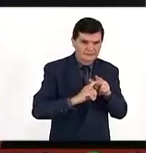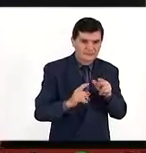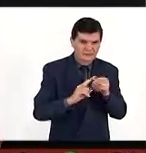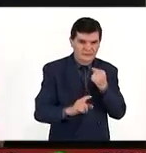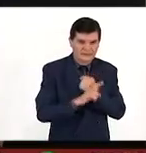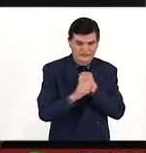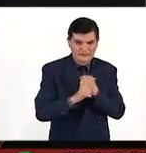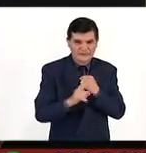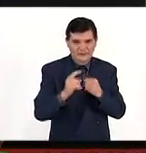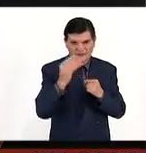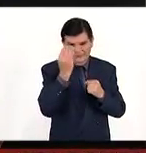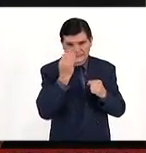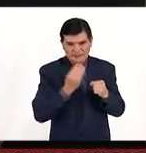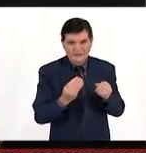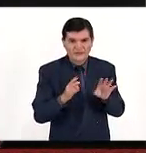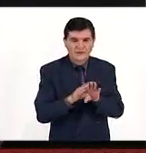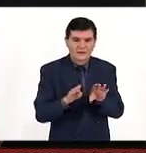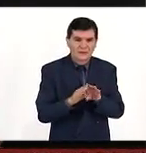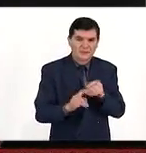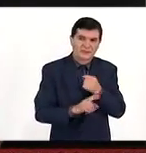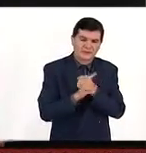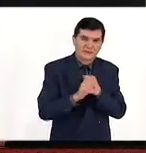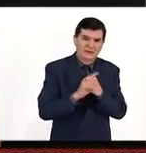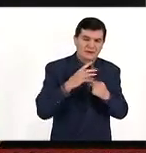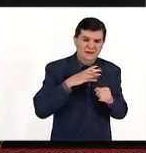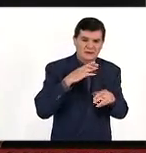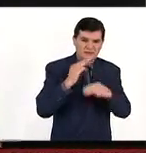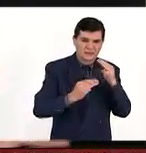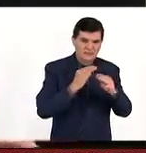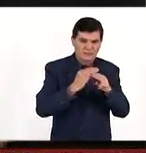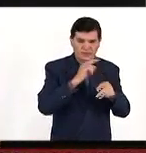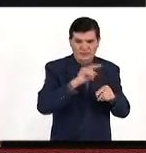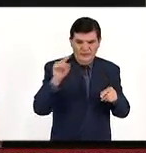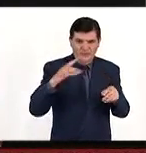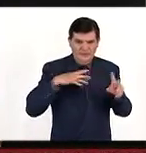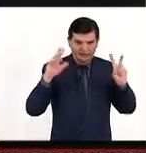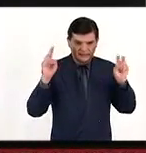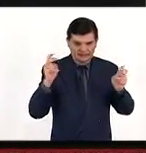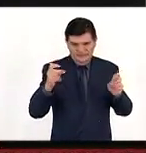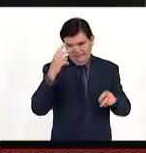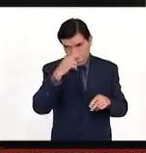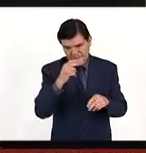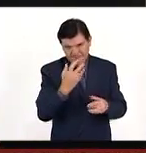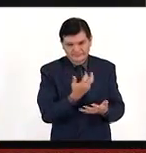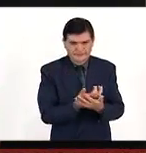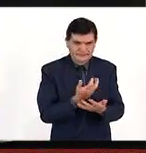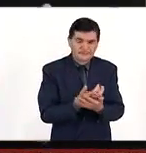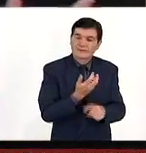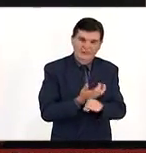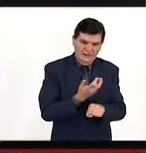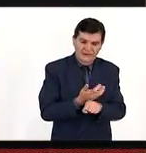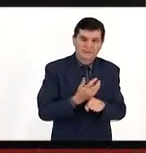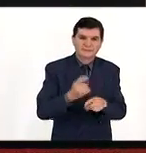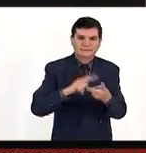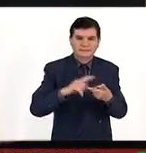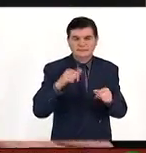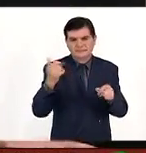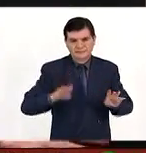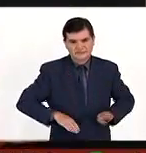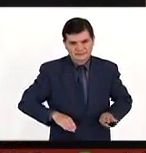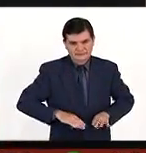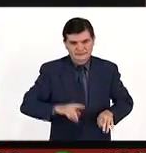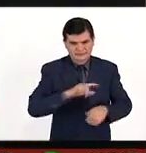problema o un fenómeno que prácticamente está presente en todo el mundo tenemos el tema de los mexicanos en eeuu con otro tipo de características